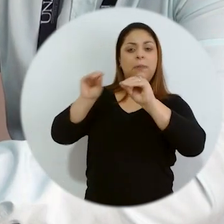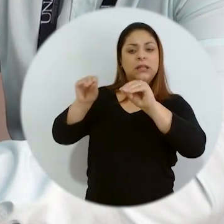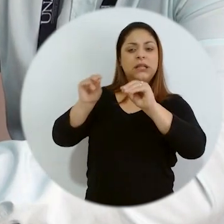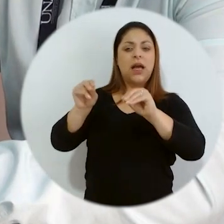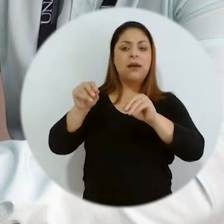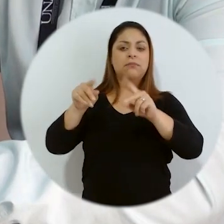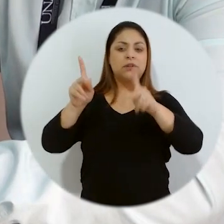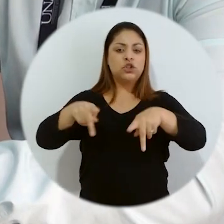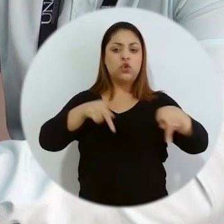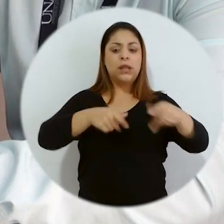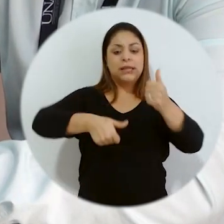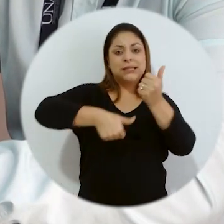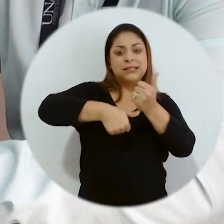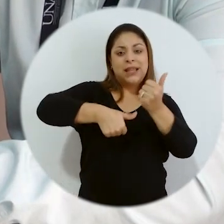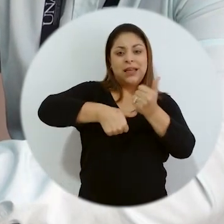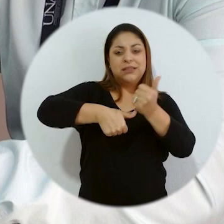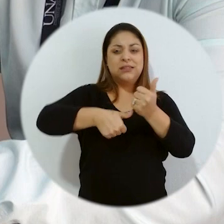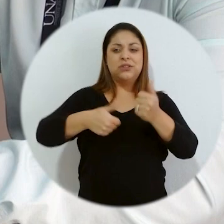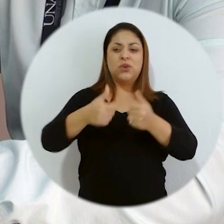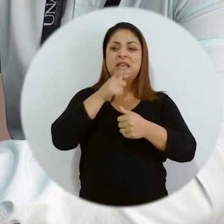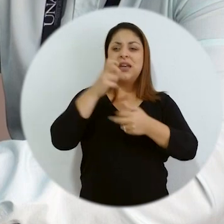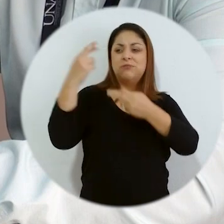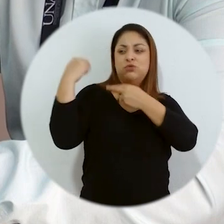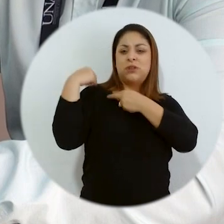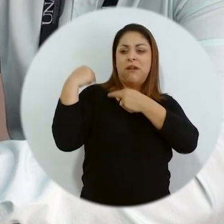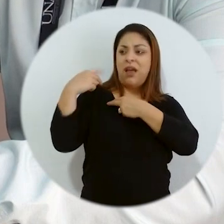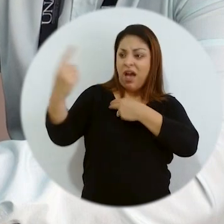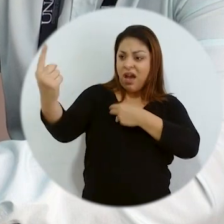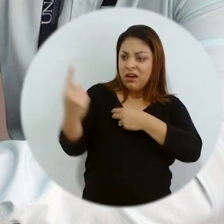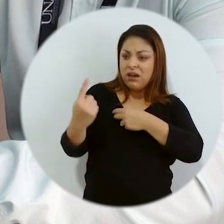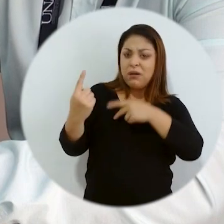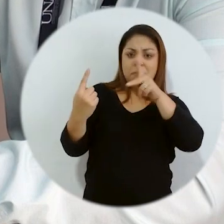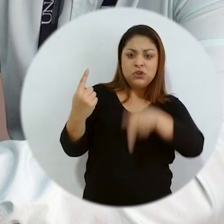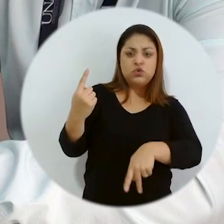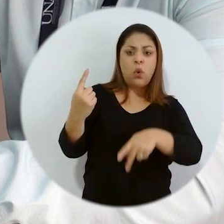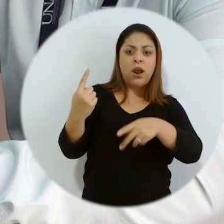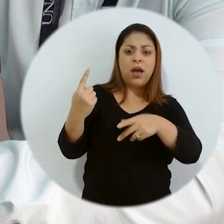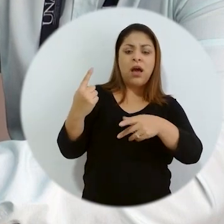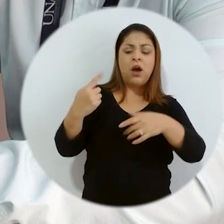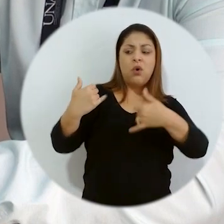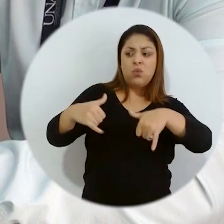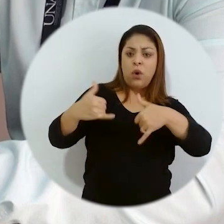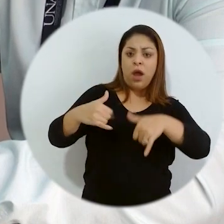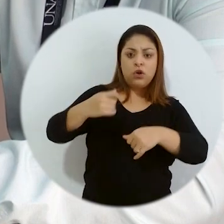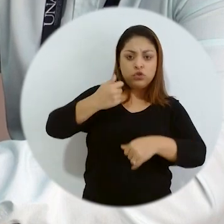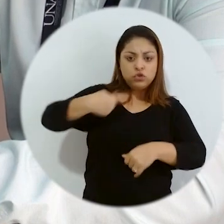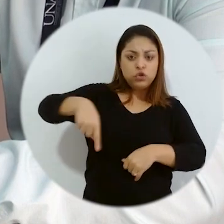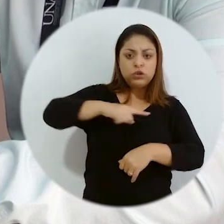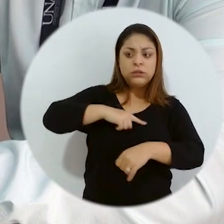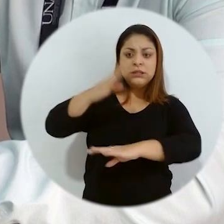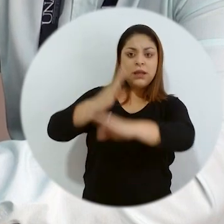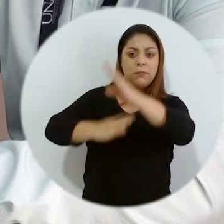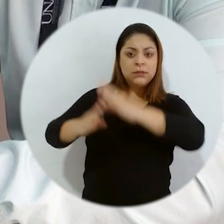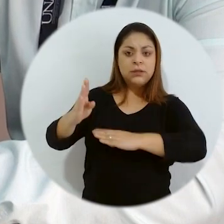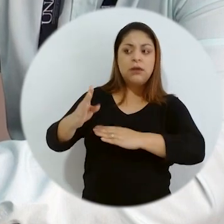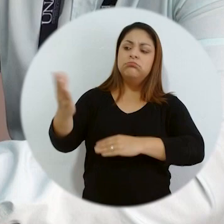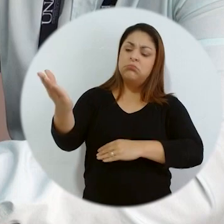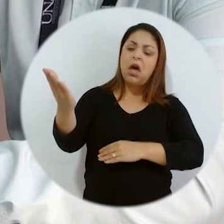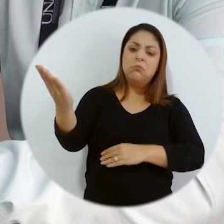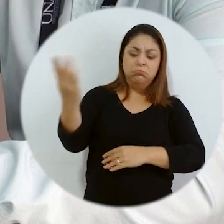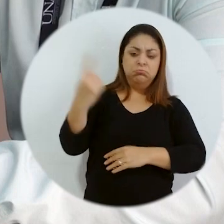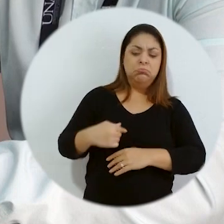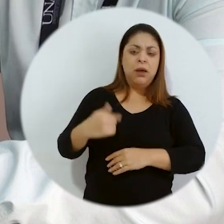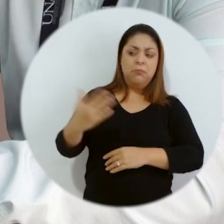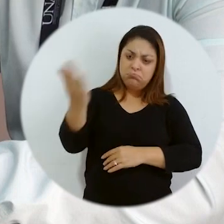¿verdad?, capacitar a los encargados y a los estudiantes asistentes que colaboran para que sepan entonces cómo adaptar un juego o una actividad para